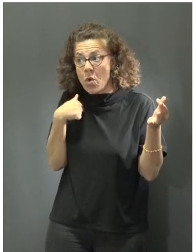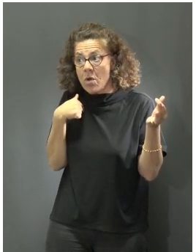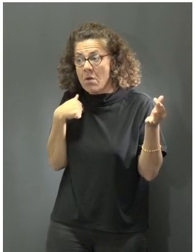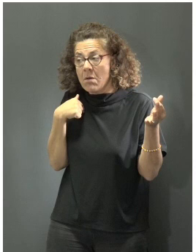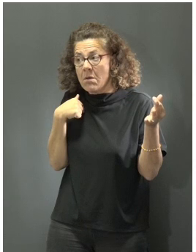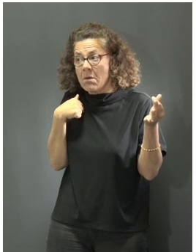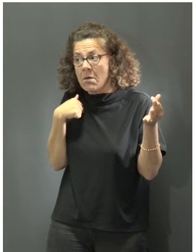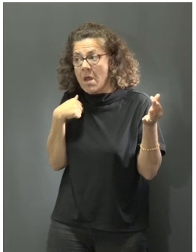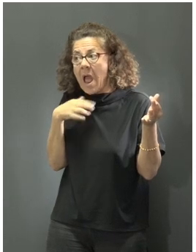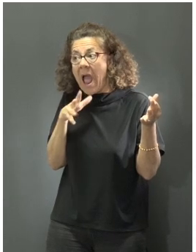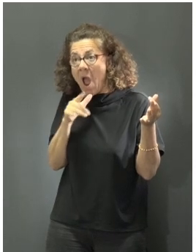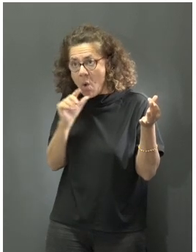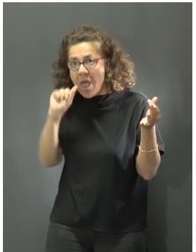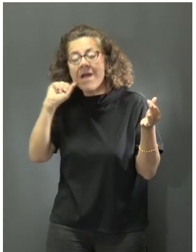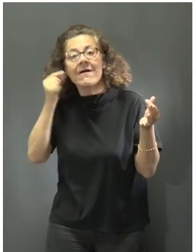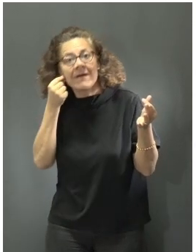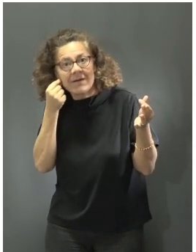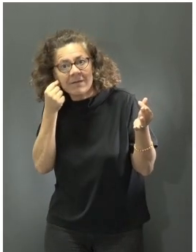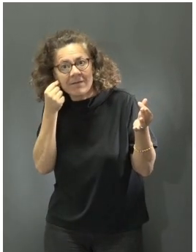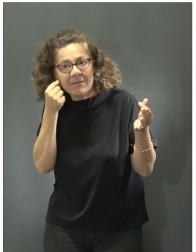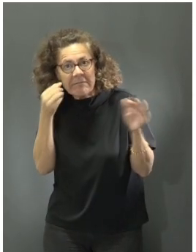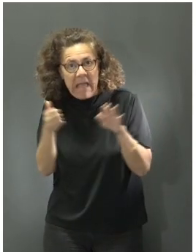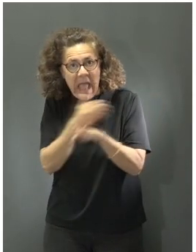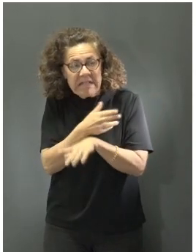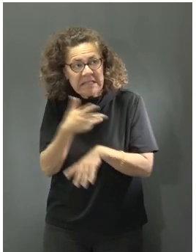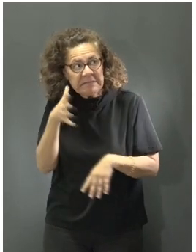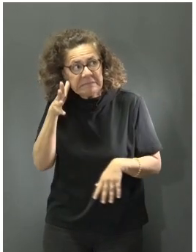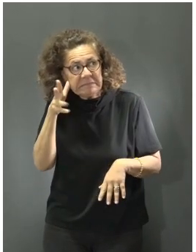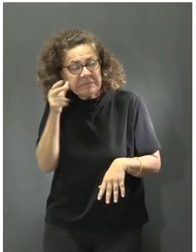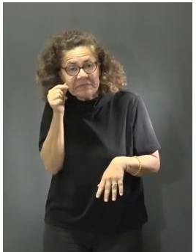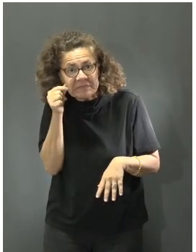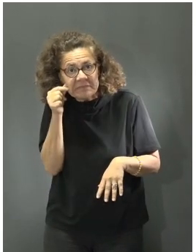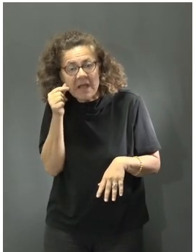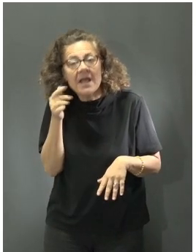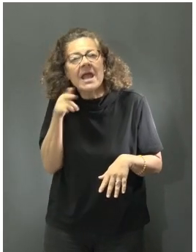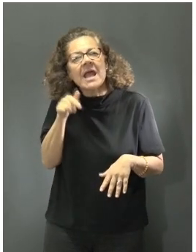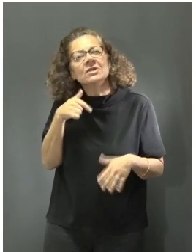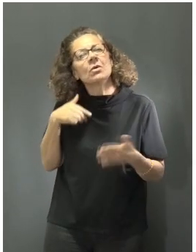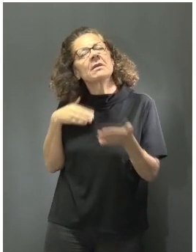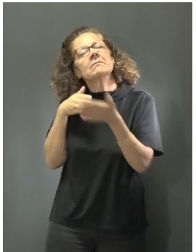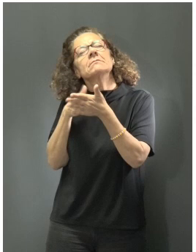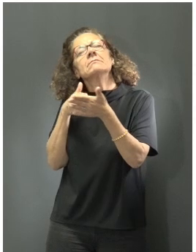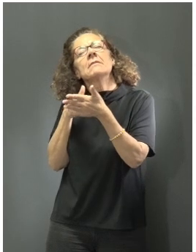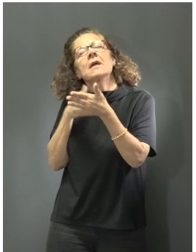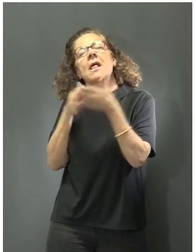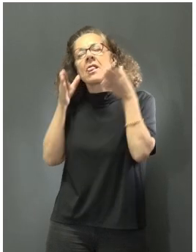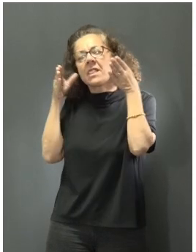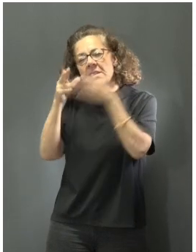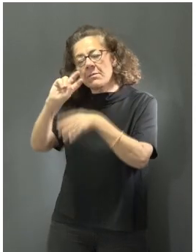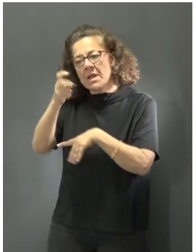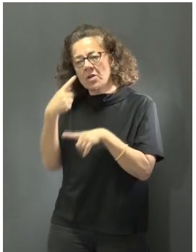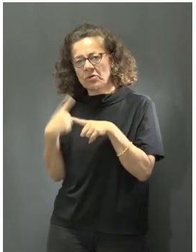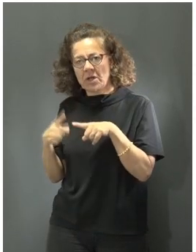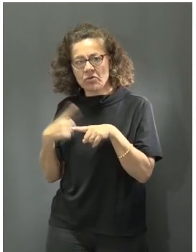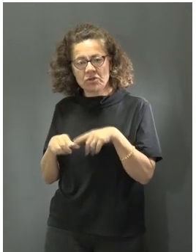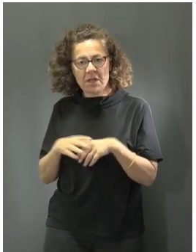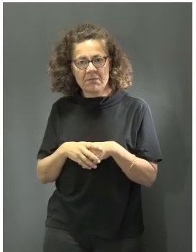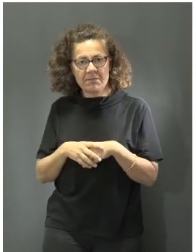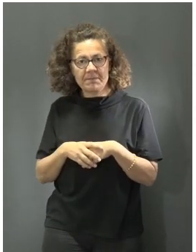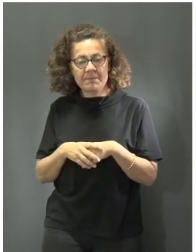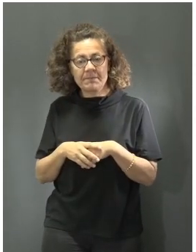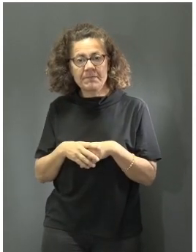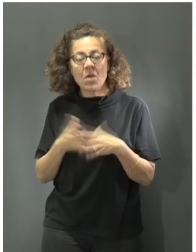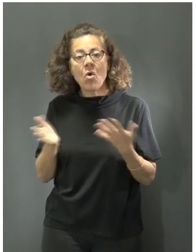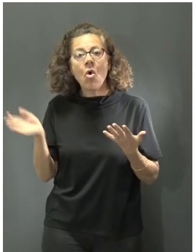pero si no, no lo hubierais percibido, eso me está impidiendo centrarme en ningún otro elemento del entorno,